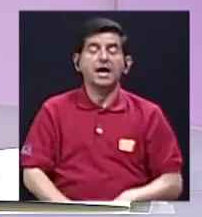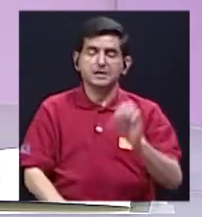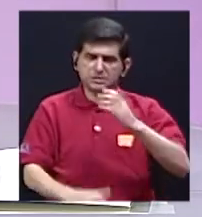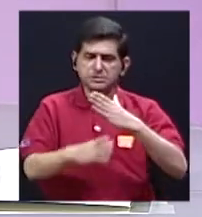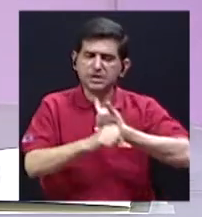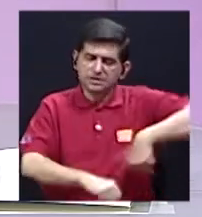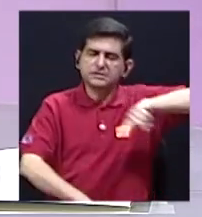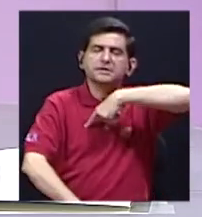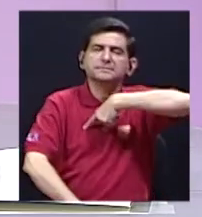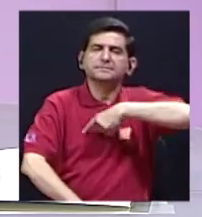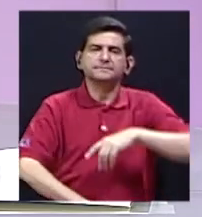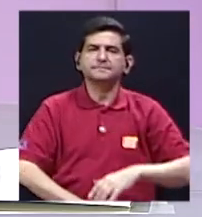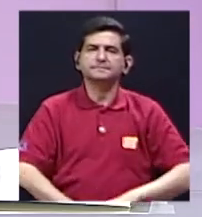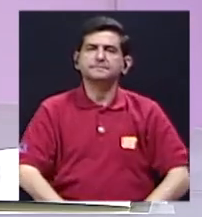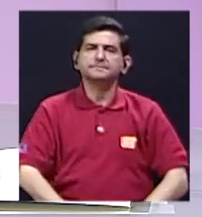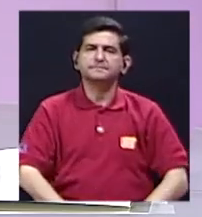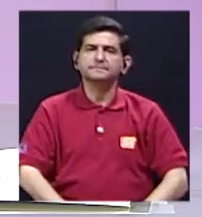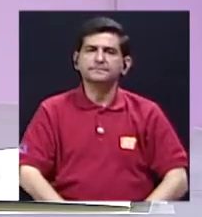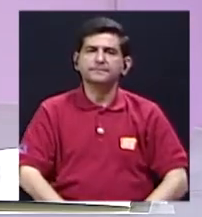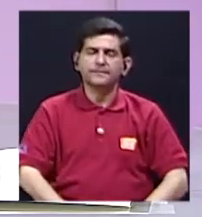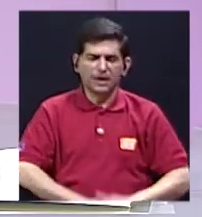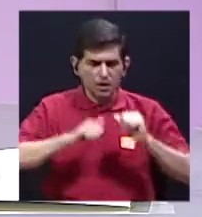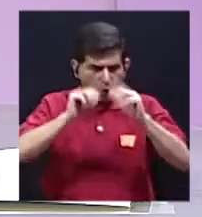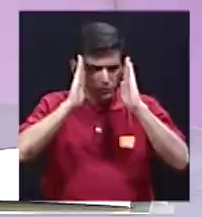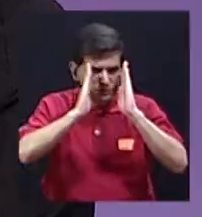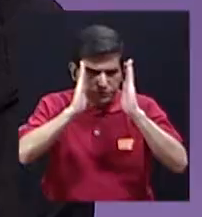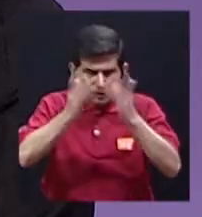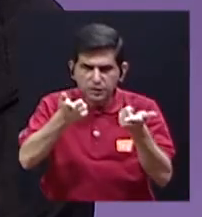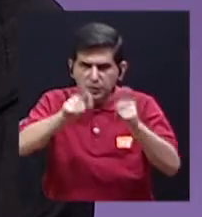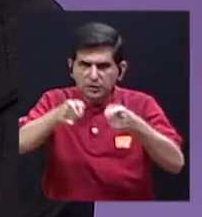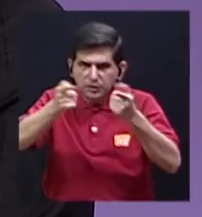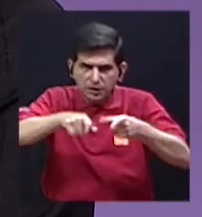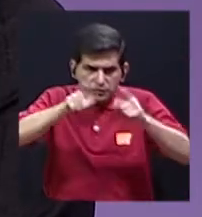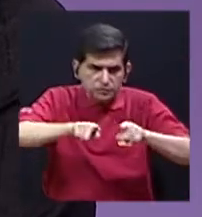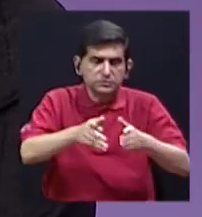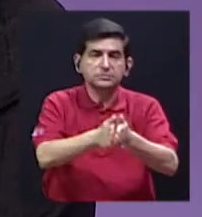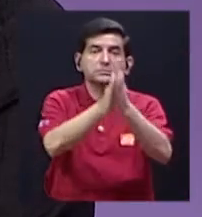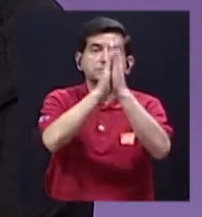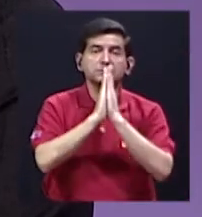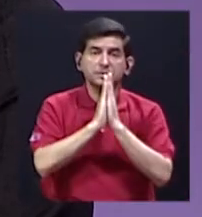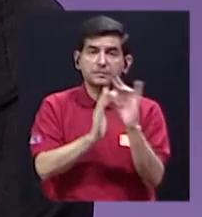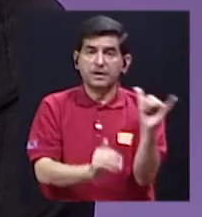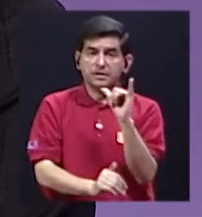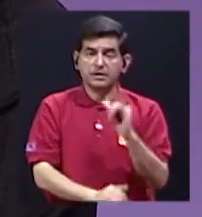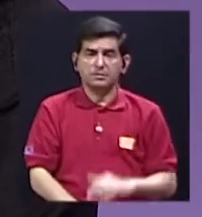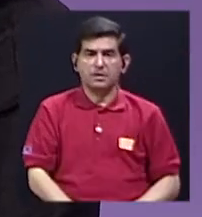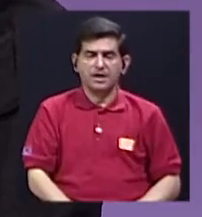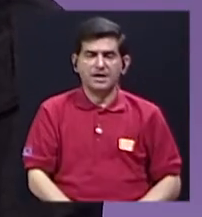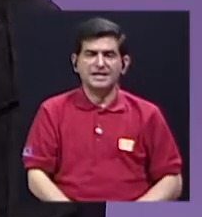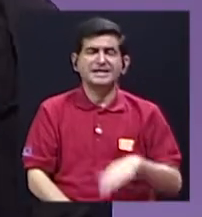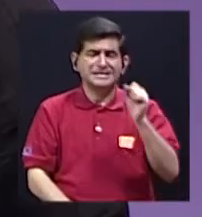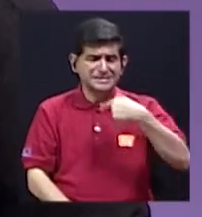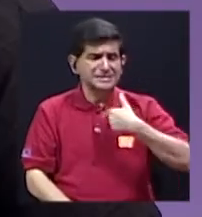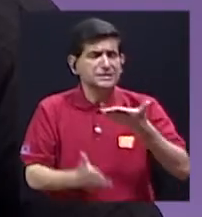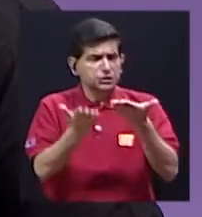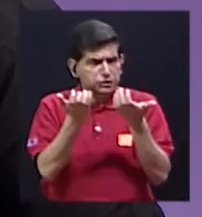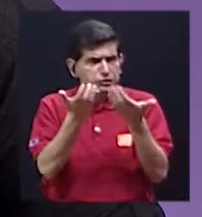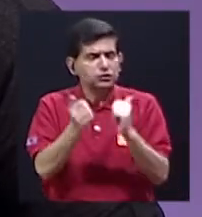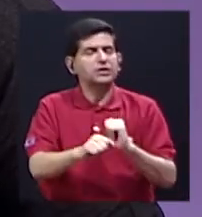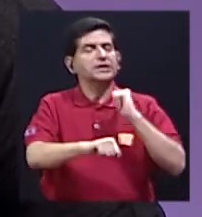hacemos y dar seguimiento a esos hechos y solicitar que es algo que sí quiero